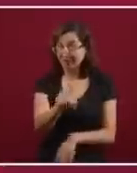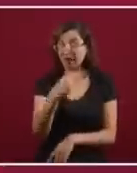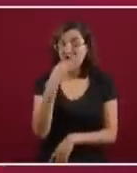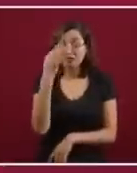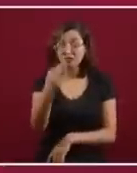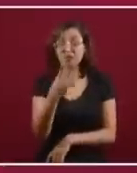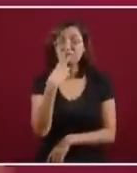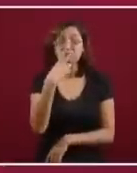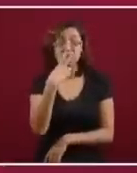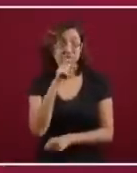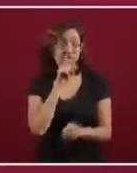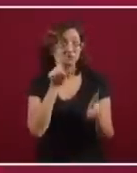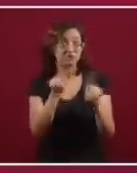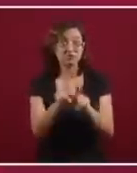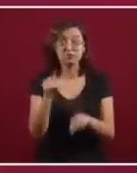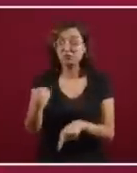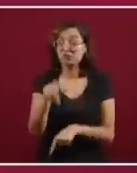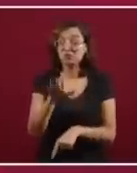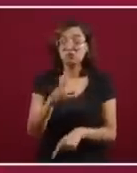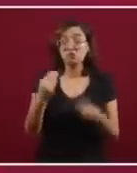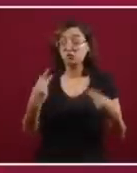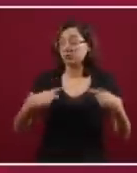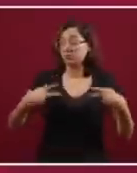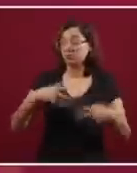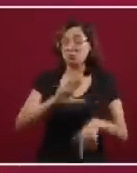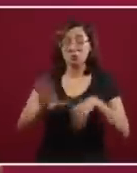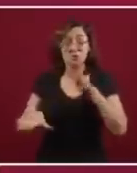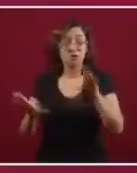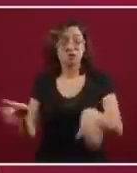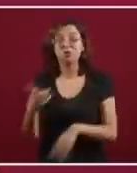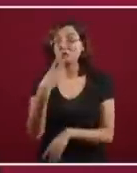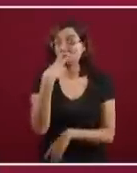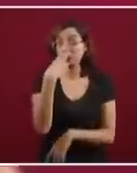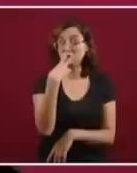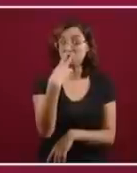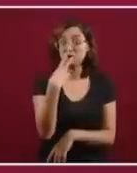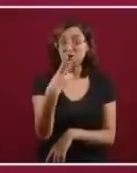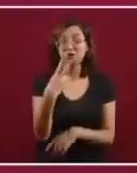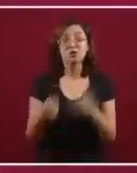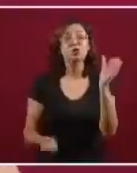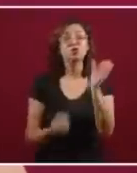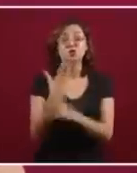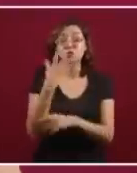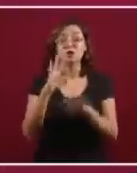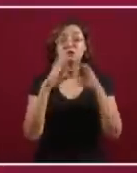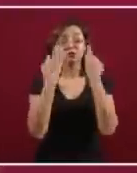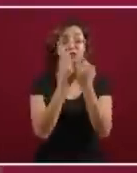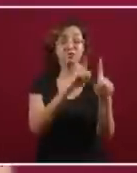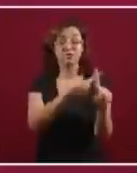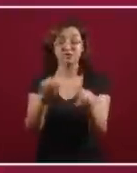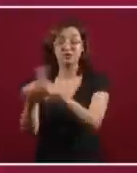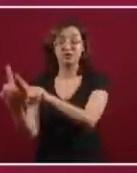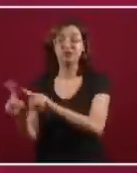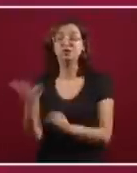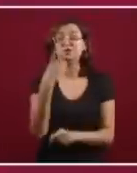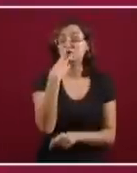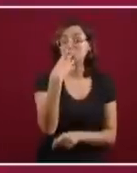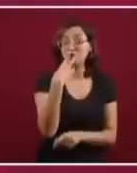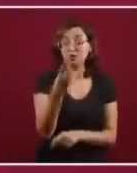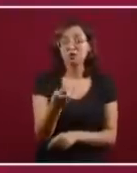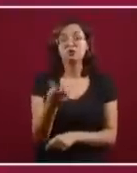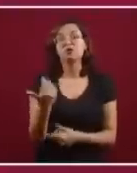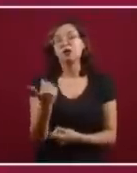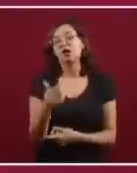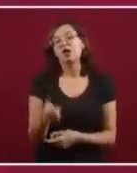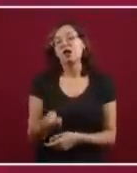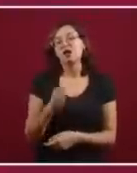de los causantes de mortalidad importantísimos el tabaco y sus nuevos productos sus nuevos productos como los